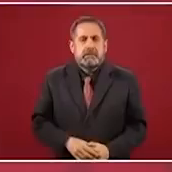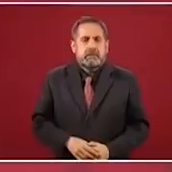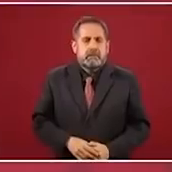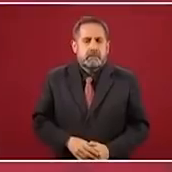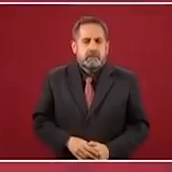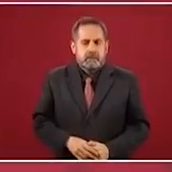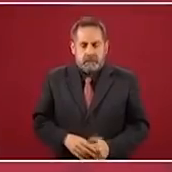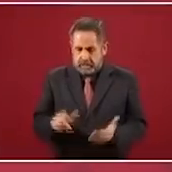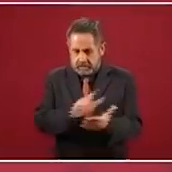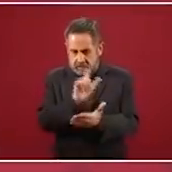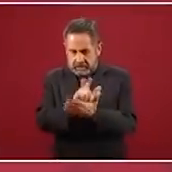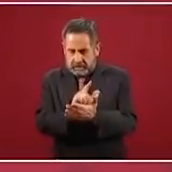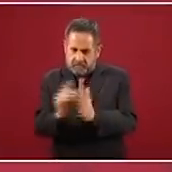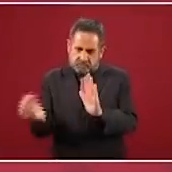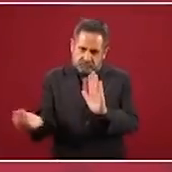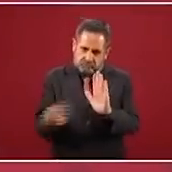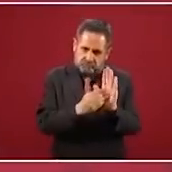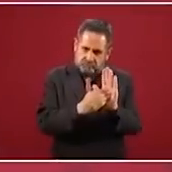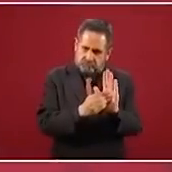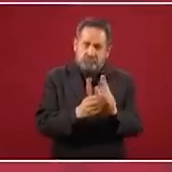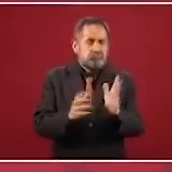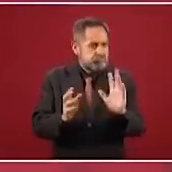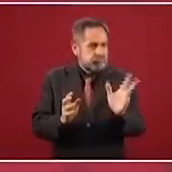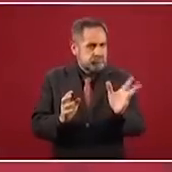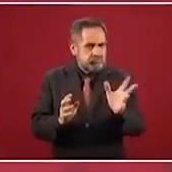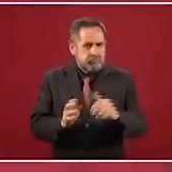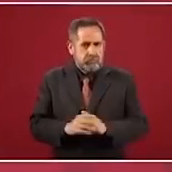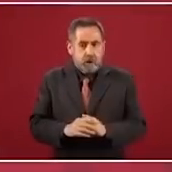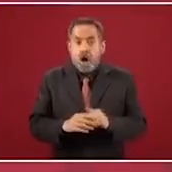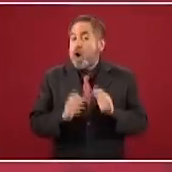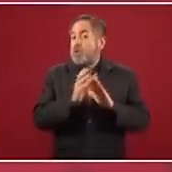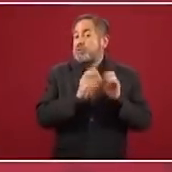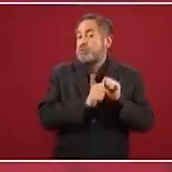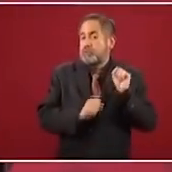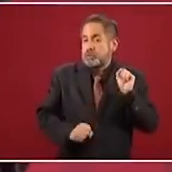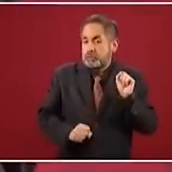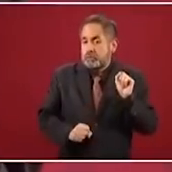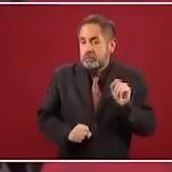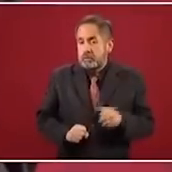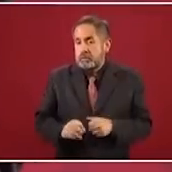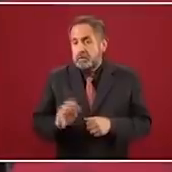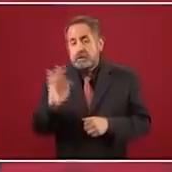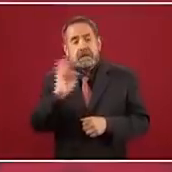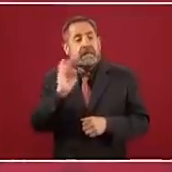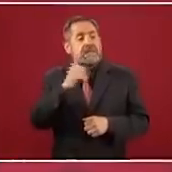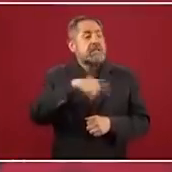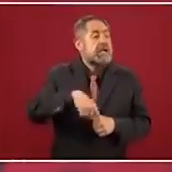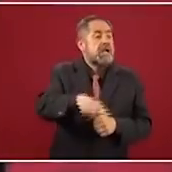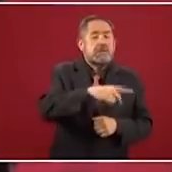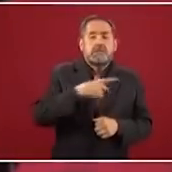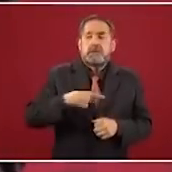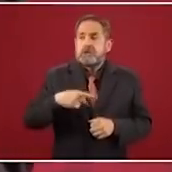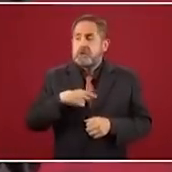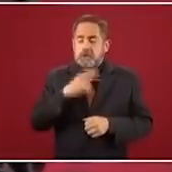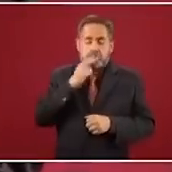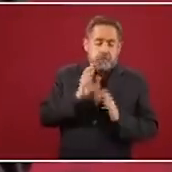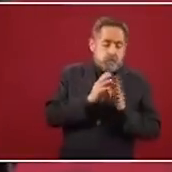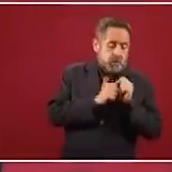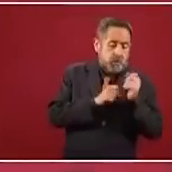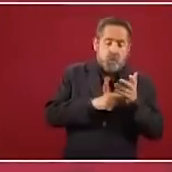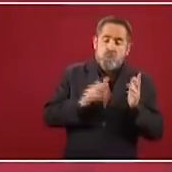o sea, por ley. Pero a nivel constitucional, puede ser que nos digan los constitucionalistas,